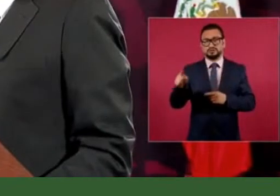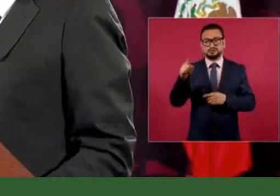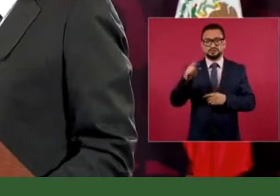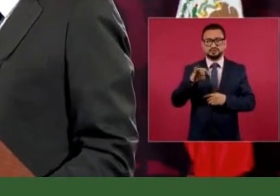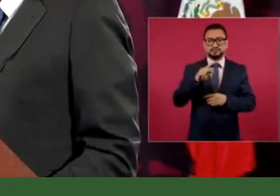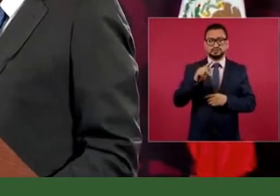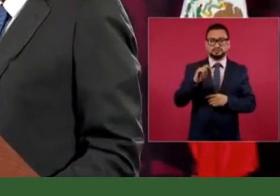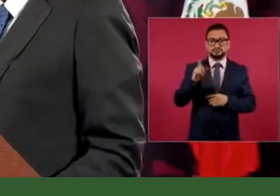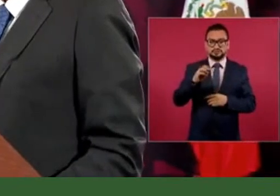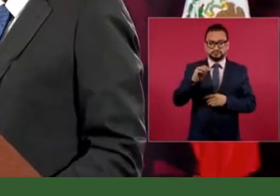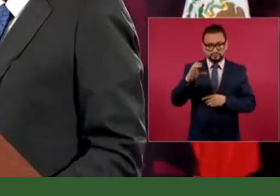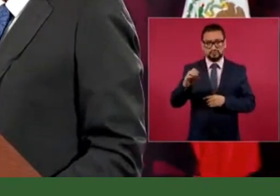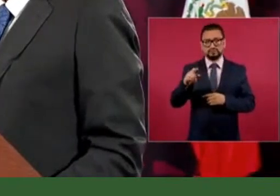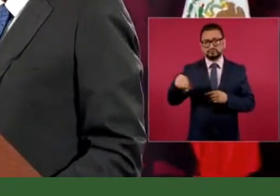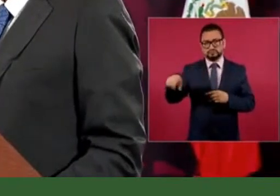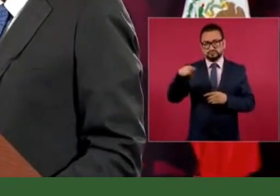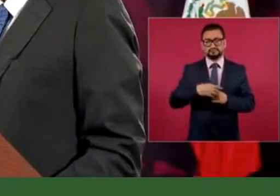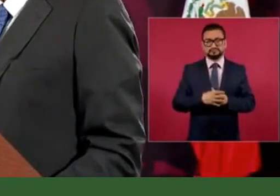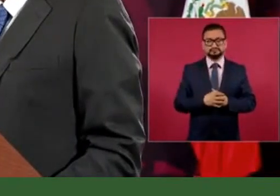Istmo,